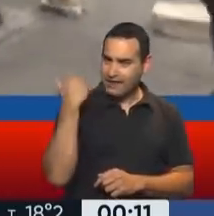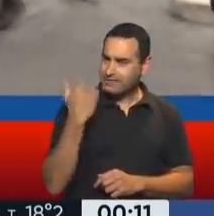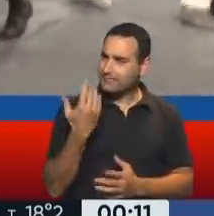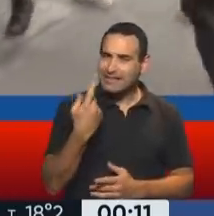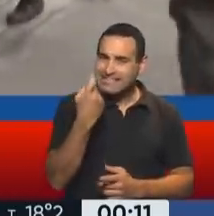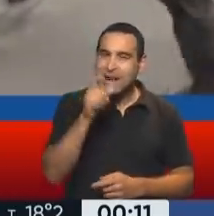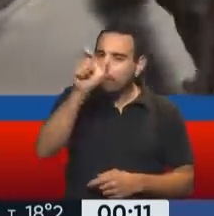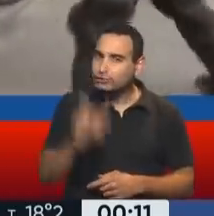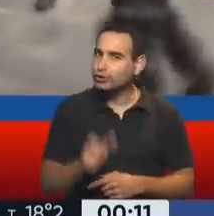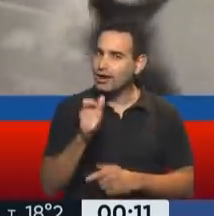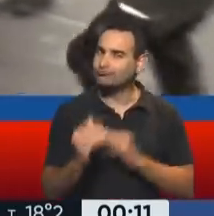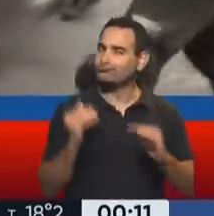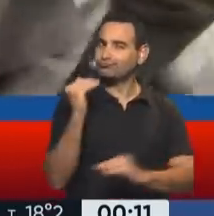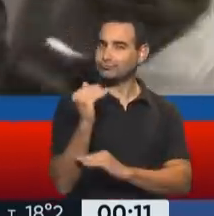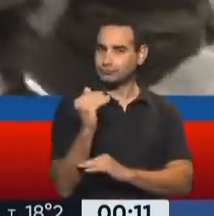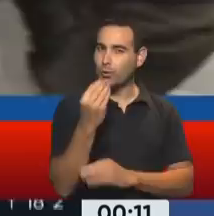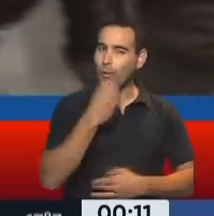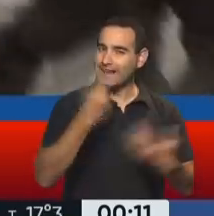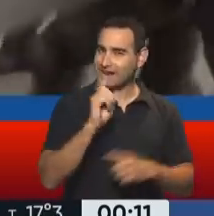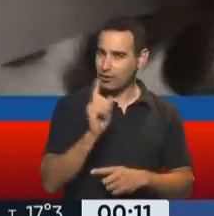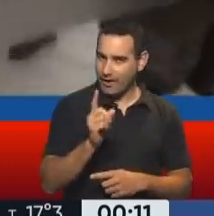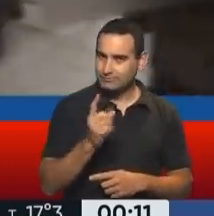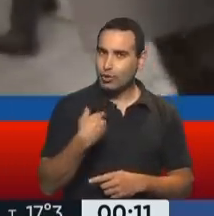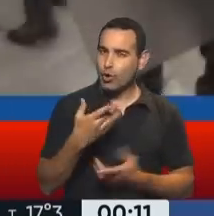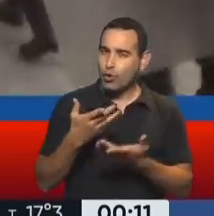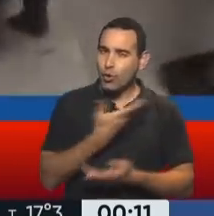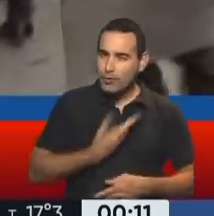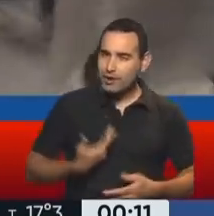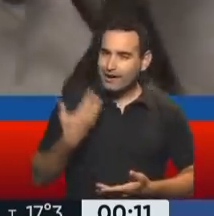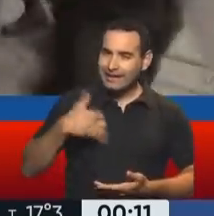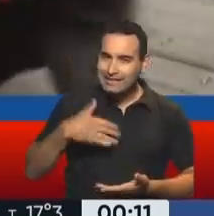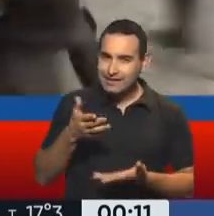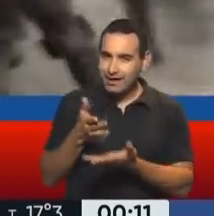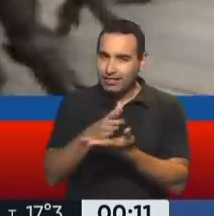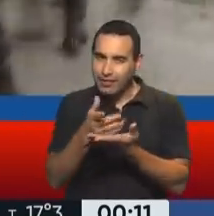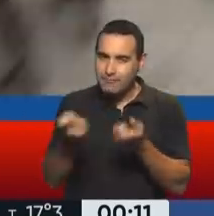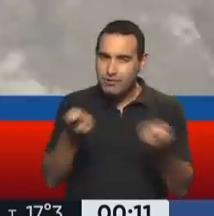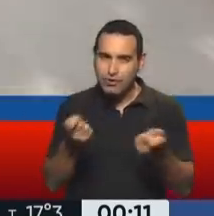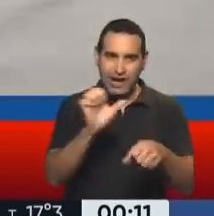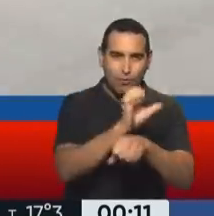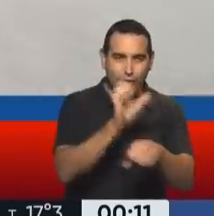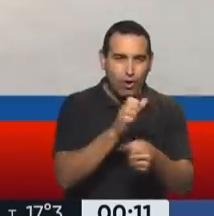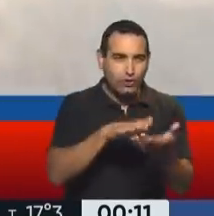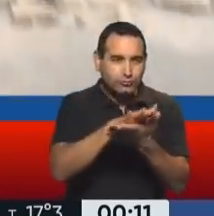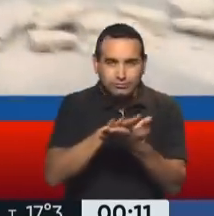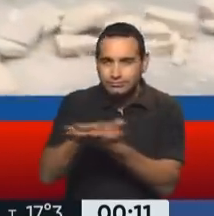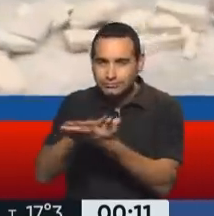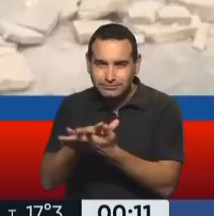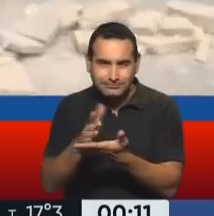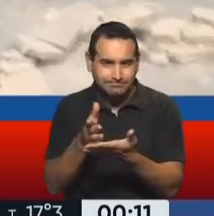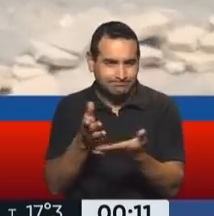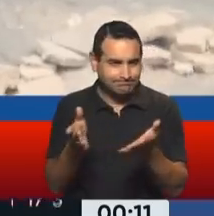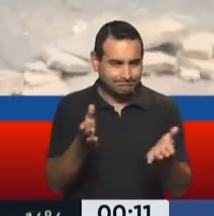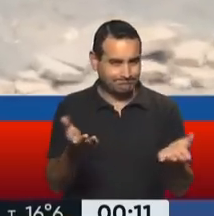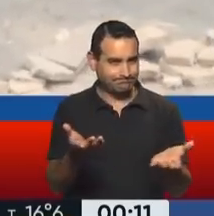una persona de mucha influencia para poder llegar al gobierno de Argentina por un lado, al gobierno de Ecuador por otro, ¿no? Y lograr que